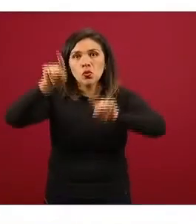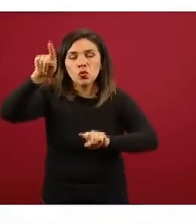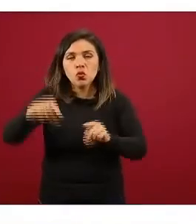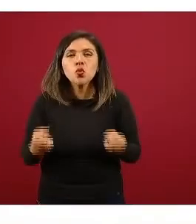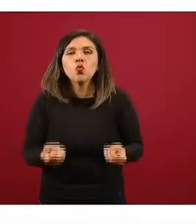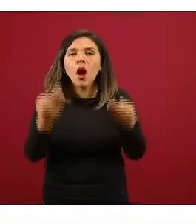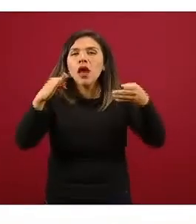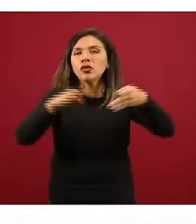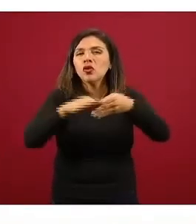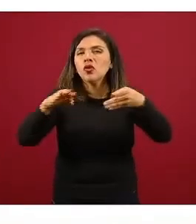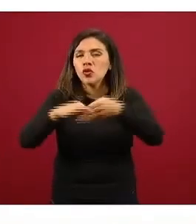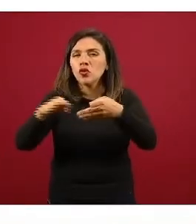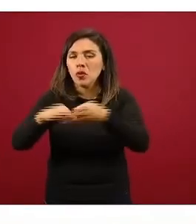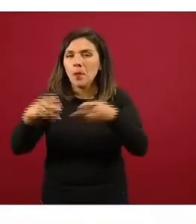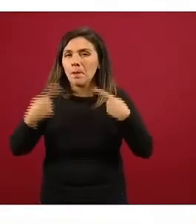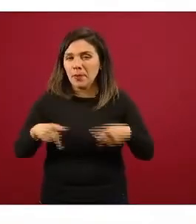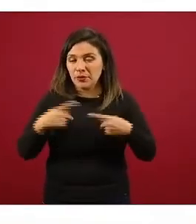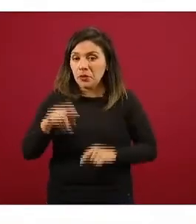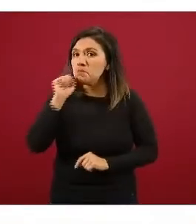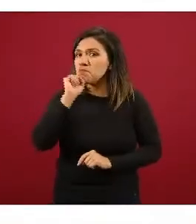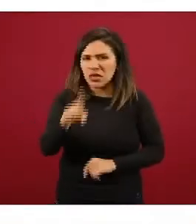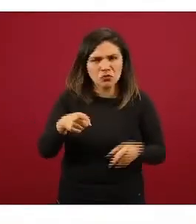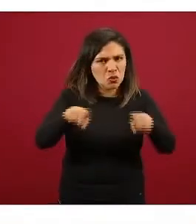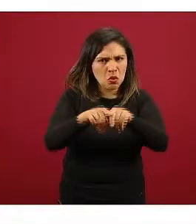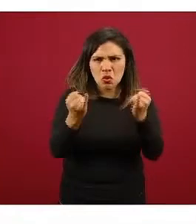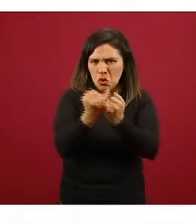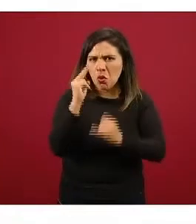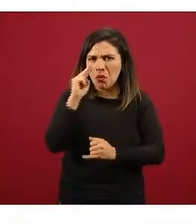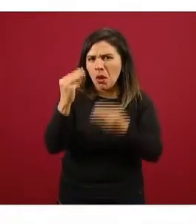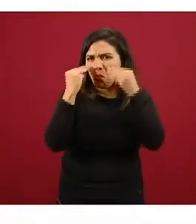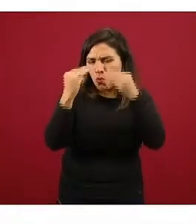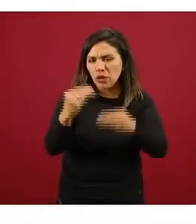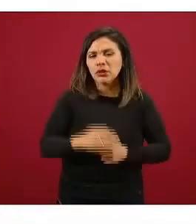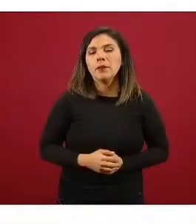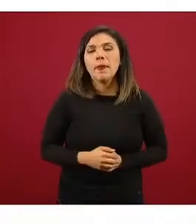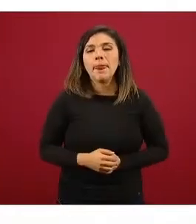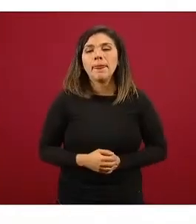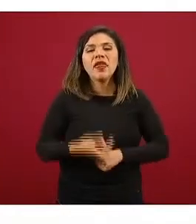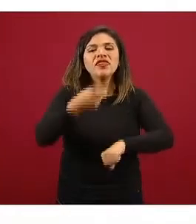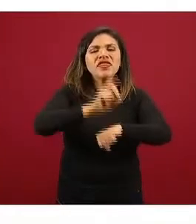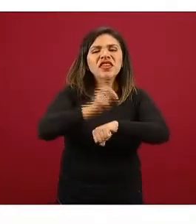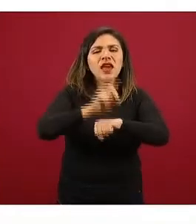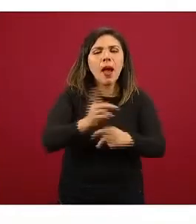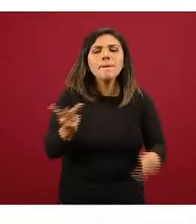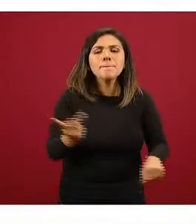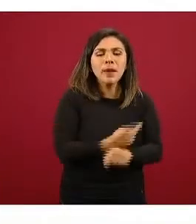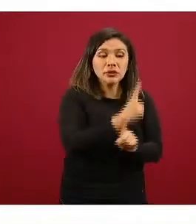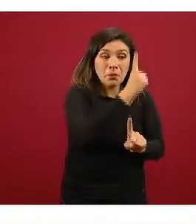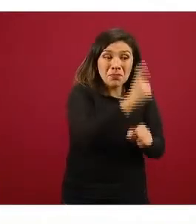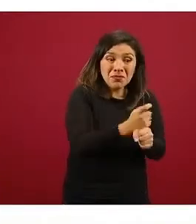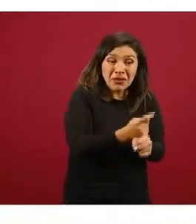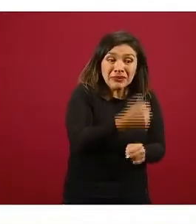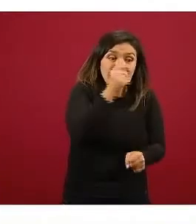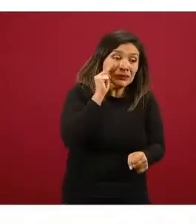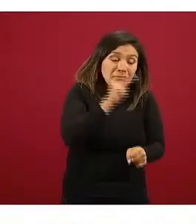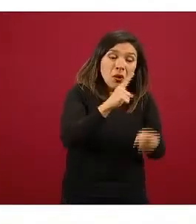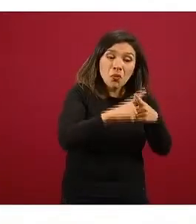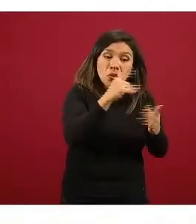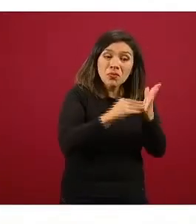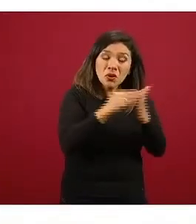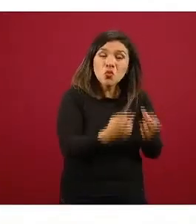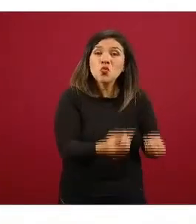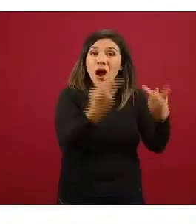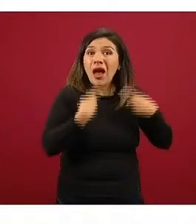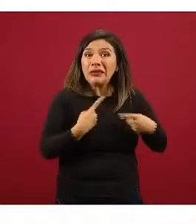casos por millón de habitantes. Misma idea, aquí está casos por millón de habitantes, días transcurridos desde el primer caso por millón de